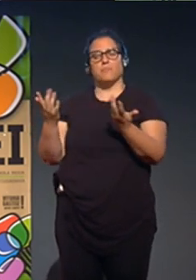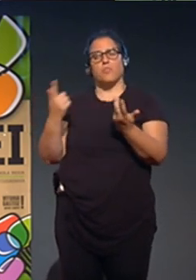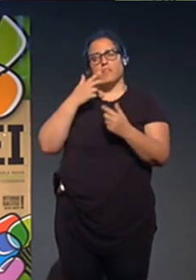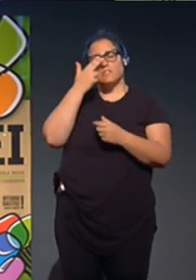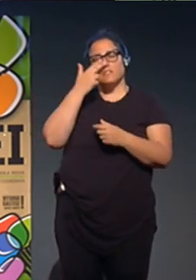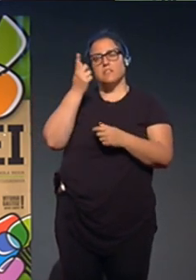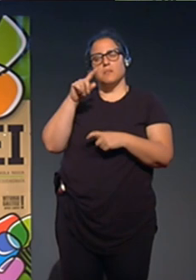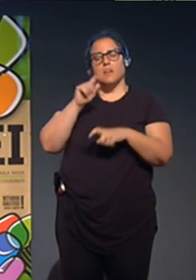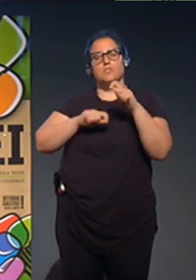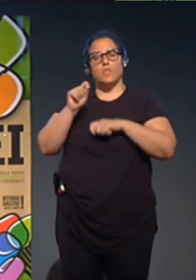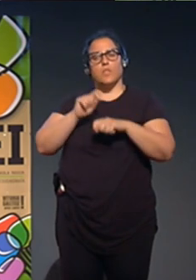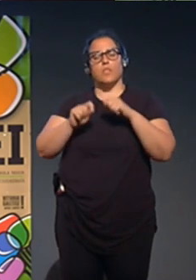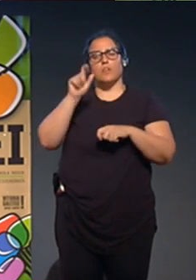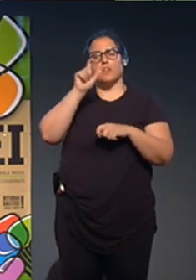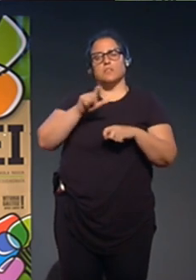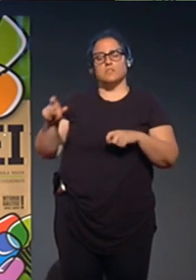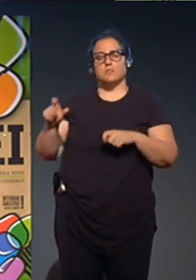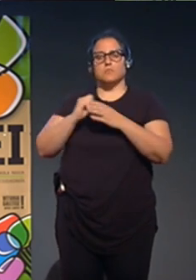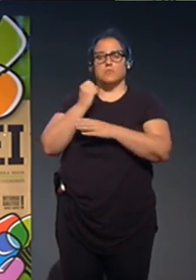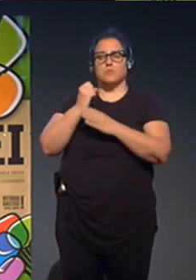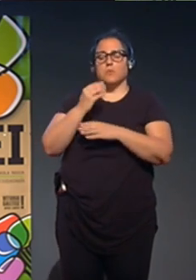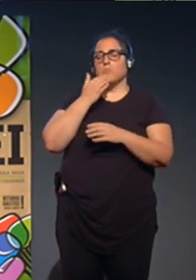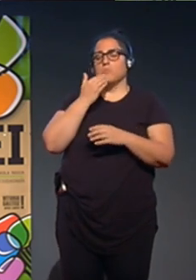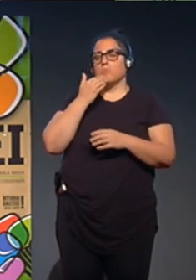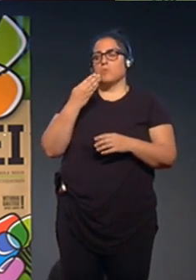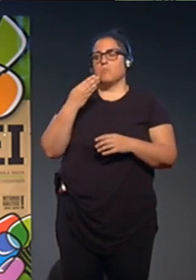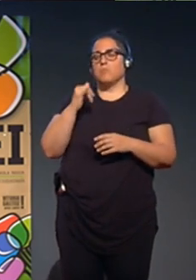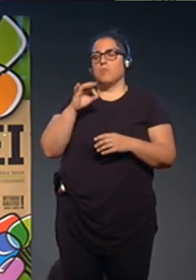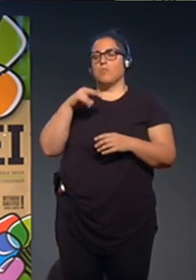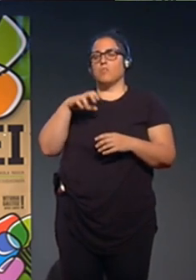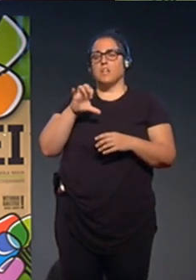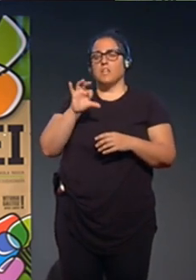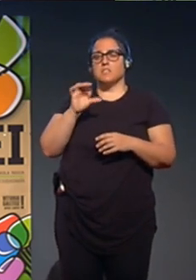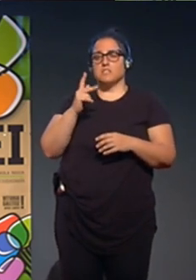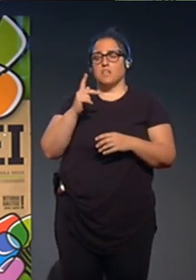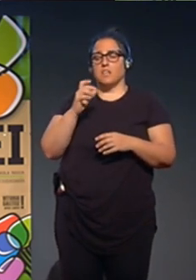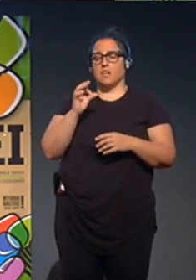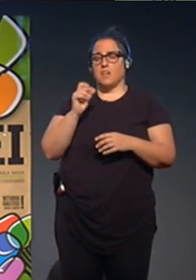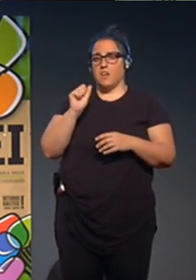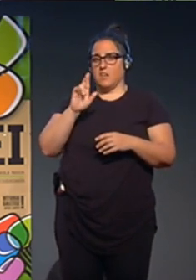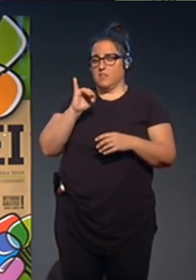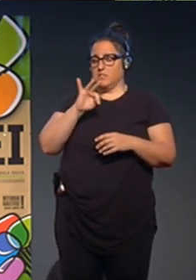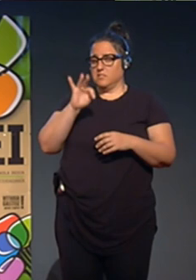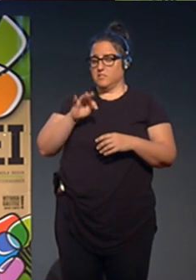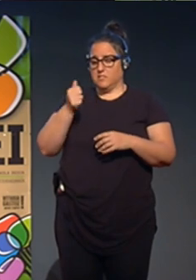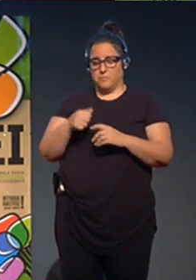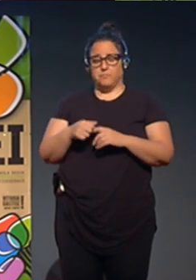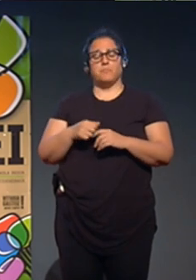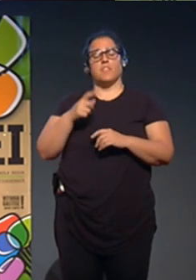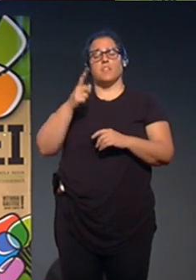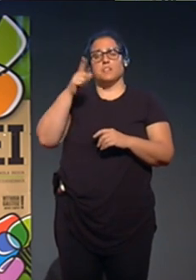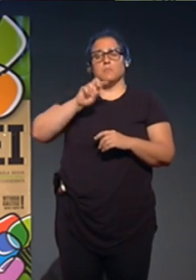asociaciones también de productores y productoras como vio cas aricha y luego por otro lado eh una